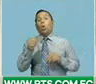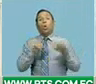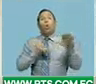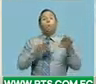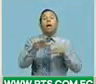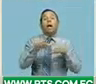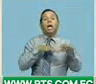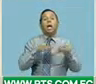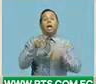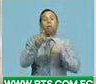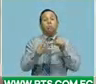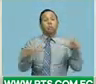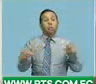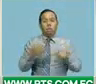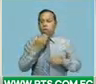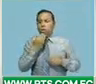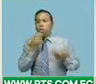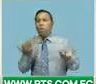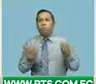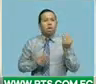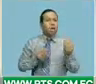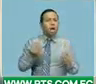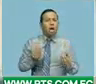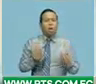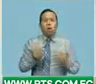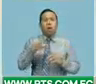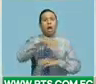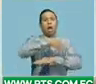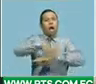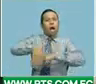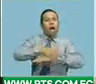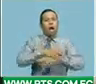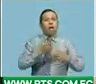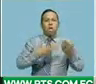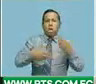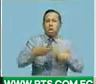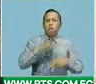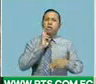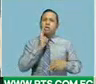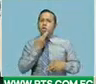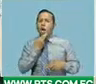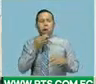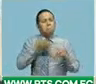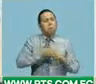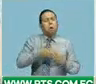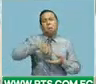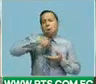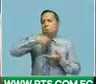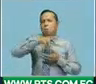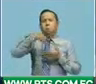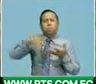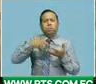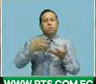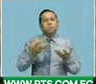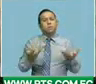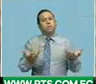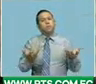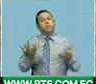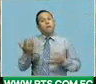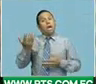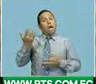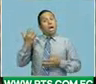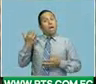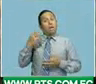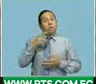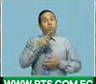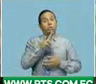prefiere comer en puestos improvisados, haciendo aún más grave el riesgo de contagio. Y es que han transcurrido 234 días desde que se dio a conocer el primer caso